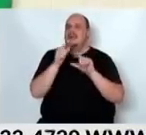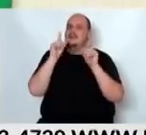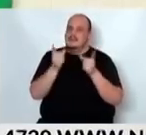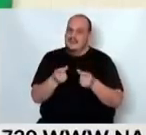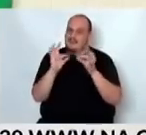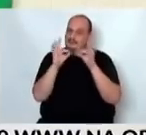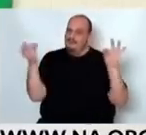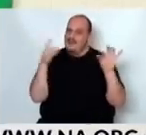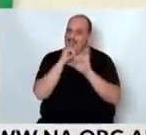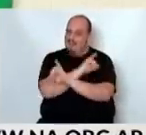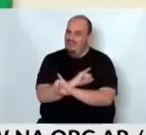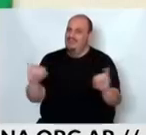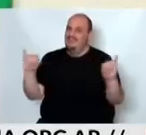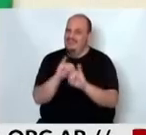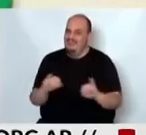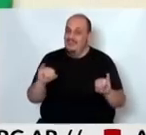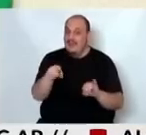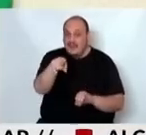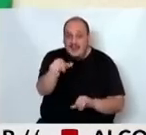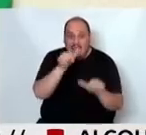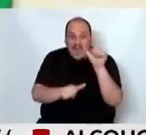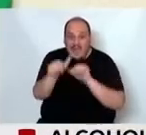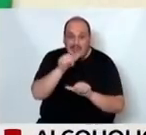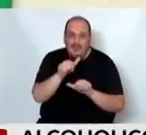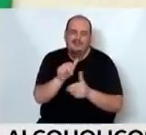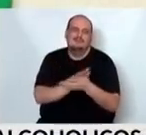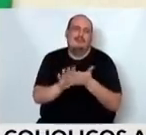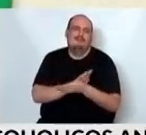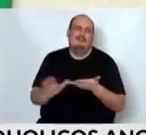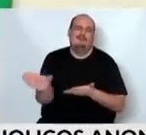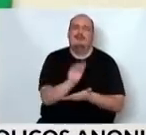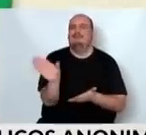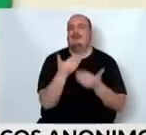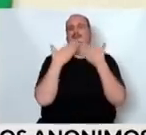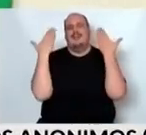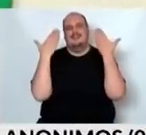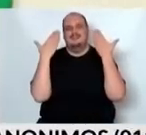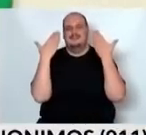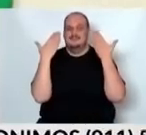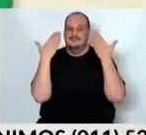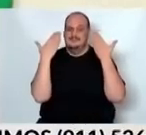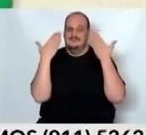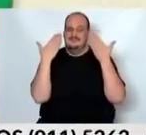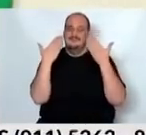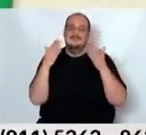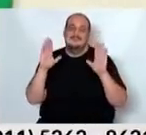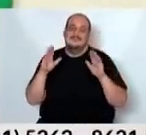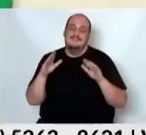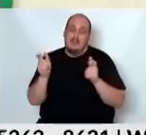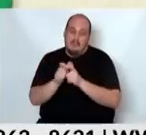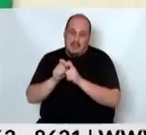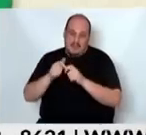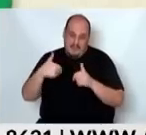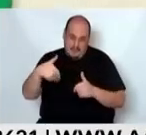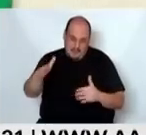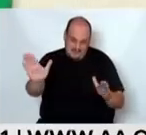campañas que hacen creer que a través del alcohol todo se soluciona y son todos felices. Cerramos el programa de hoy. Vamos